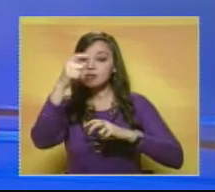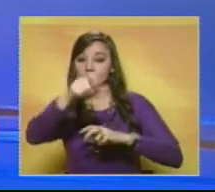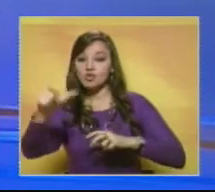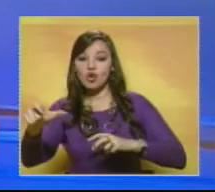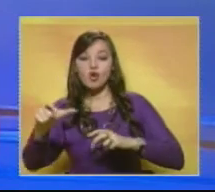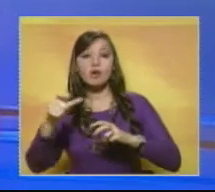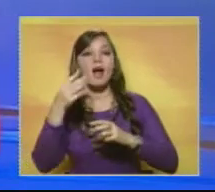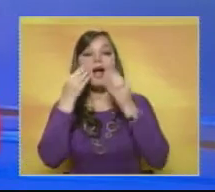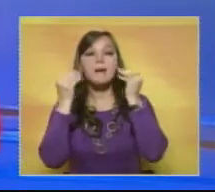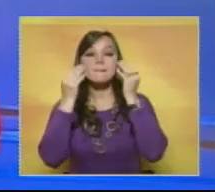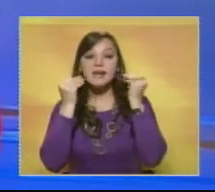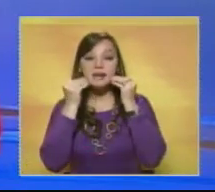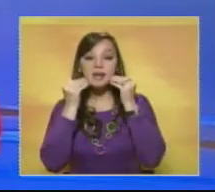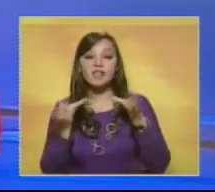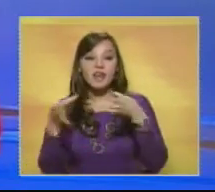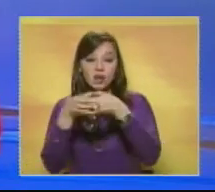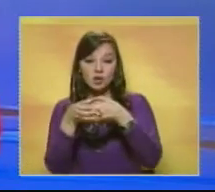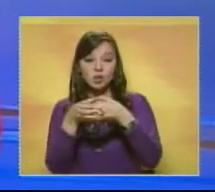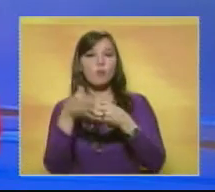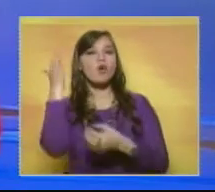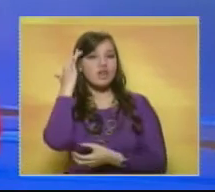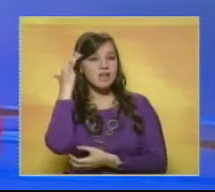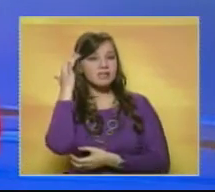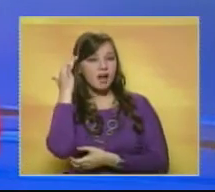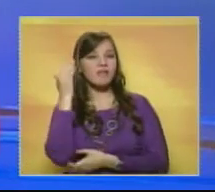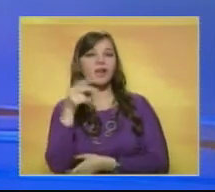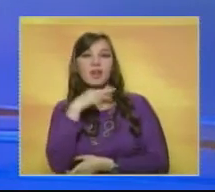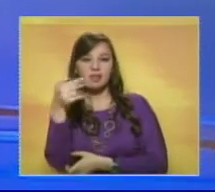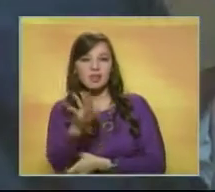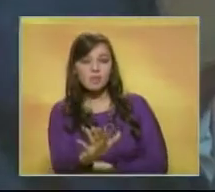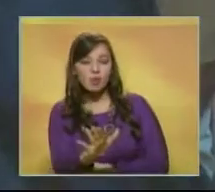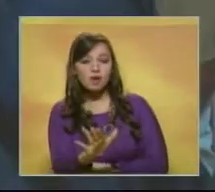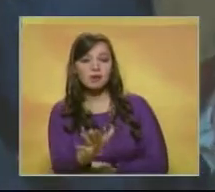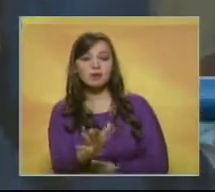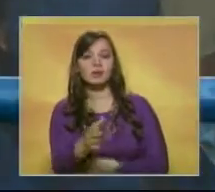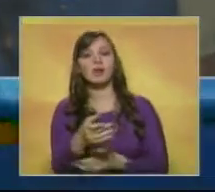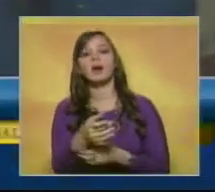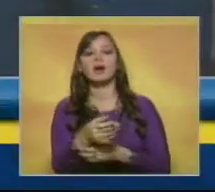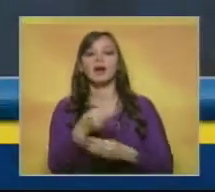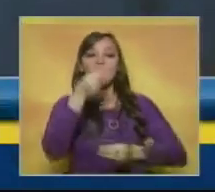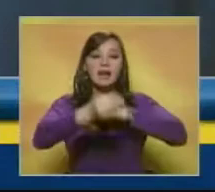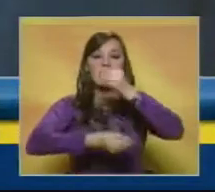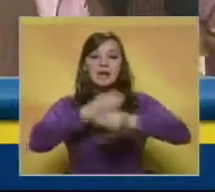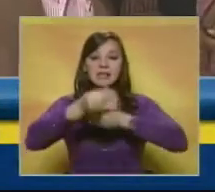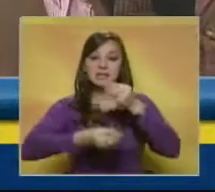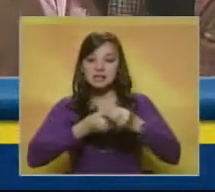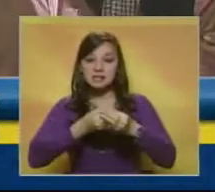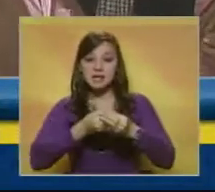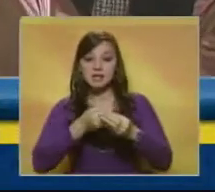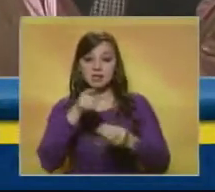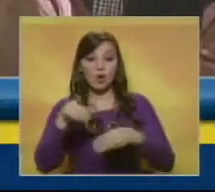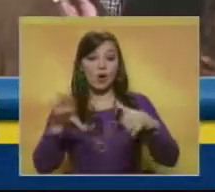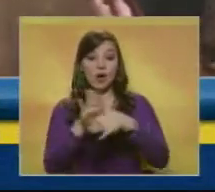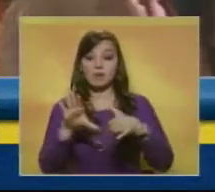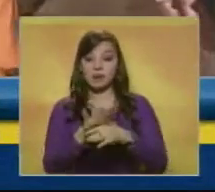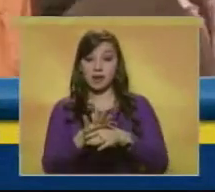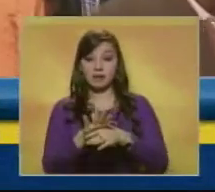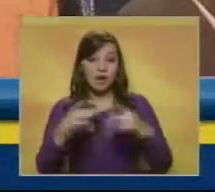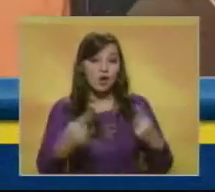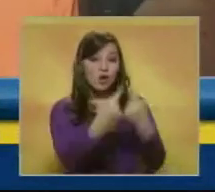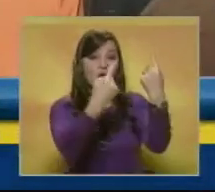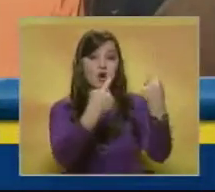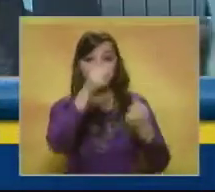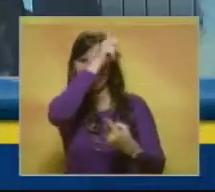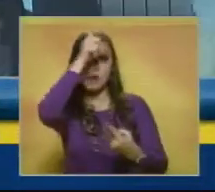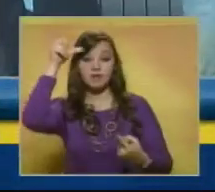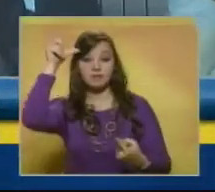Unidad Criminalística y del Cuerpo de Investigaciones Científicas. Durante la realización de la audiencia efectuada este martes contra el dirigente